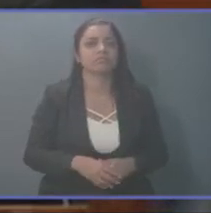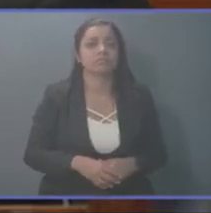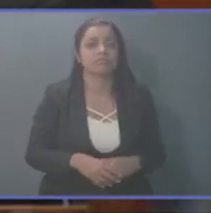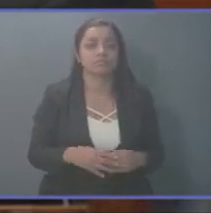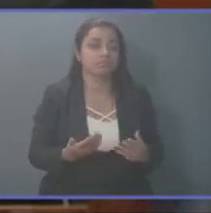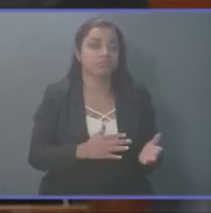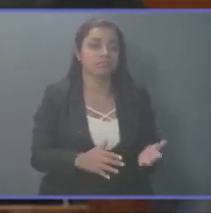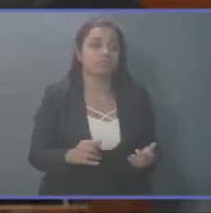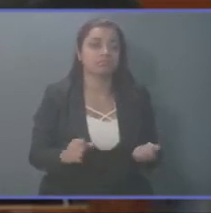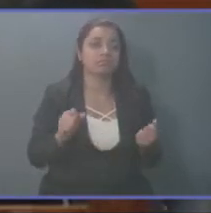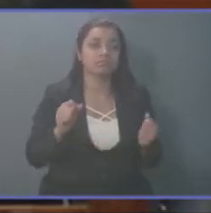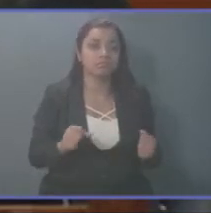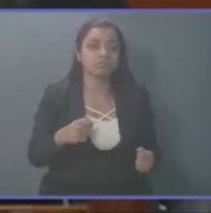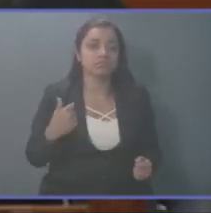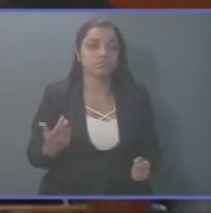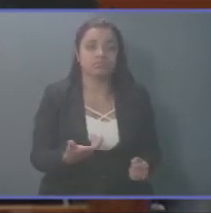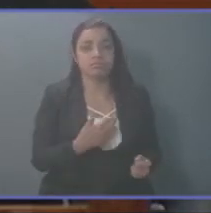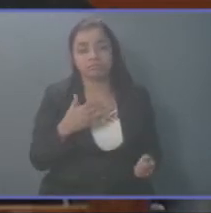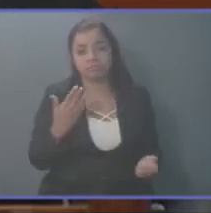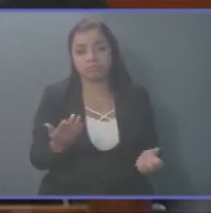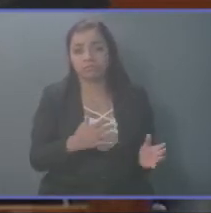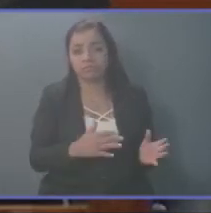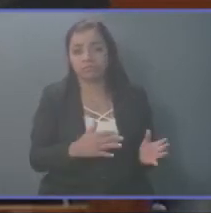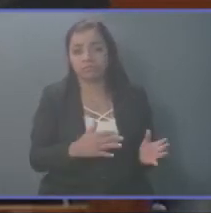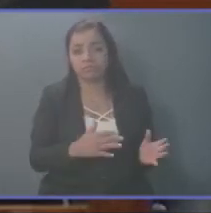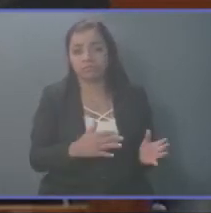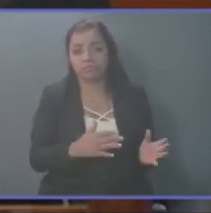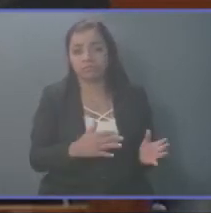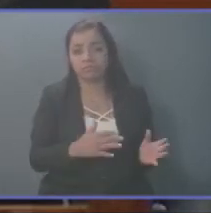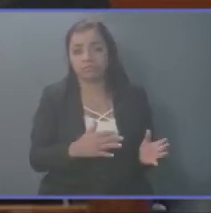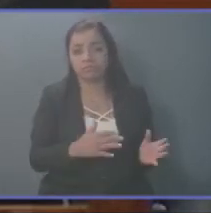Esas son las distinciones que estamos dando últimamente.